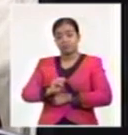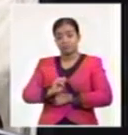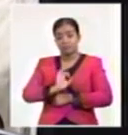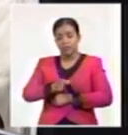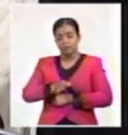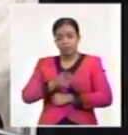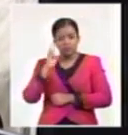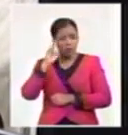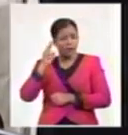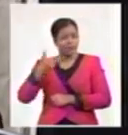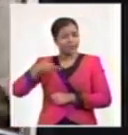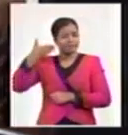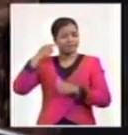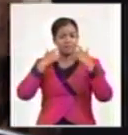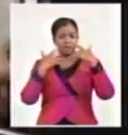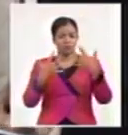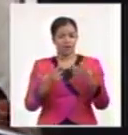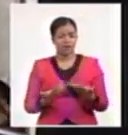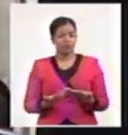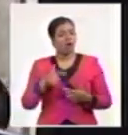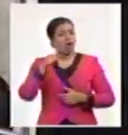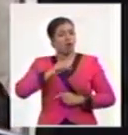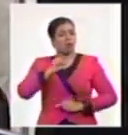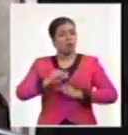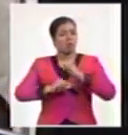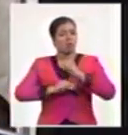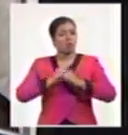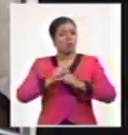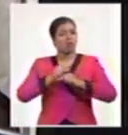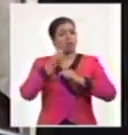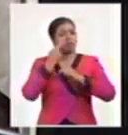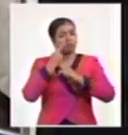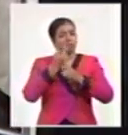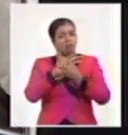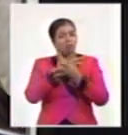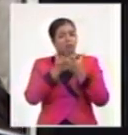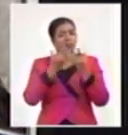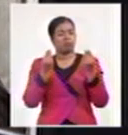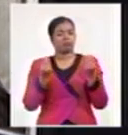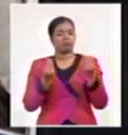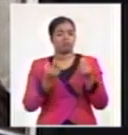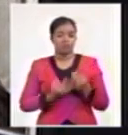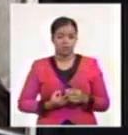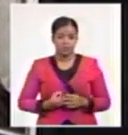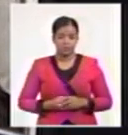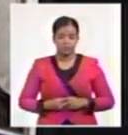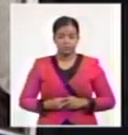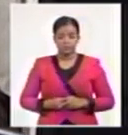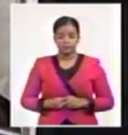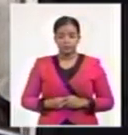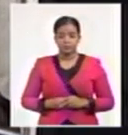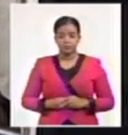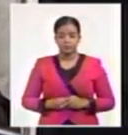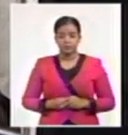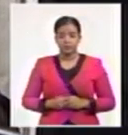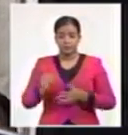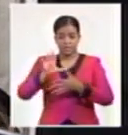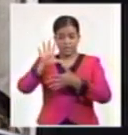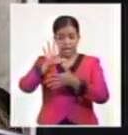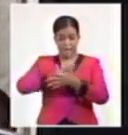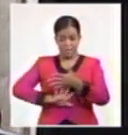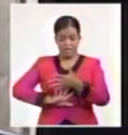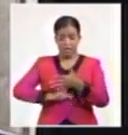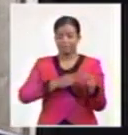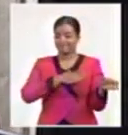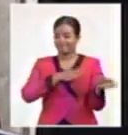que tenía el Mercosur para América Latina, y no solo para la región, sino teniendo en cuenta los tratados extrarregionales.